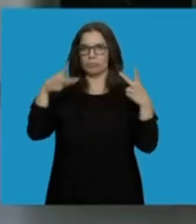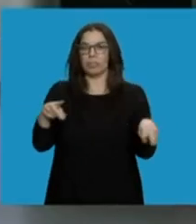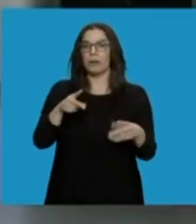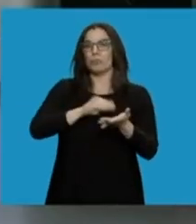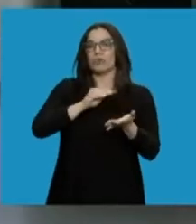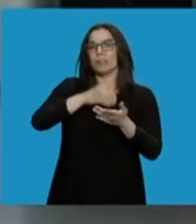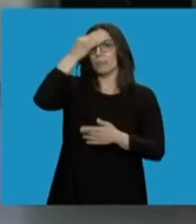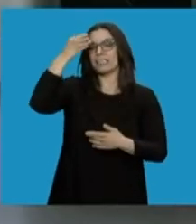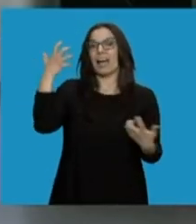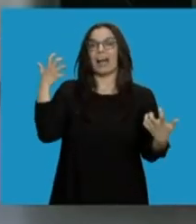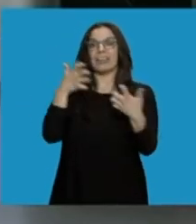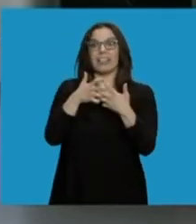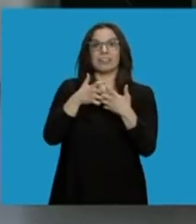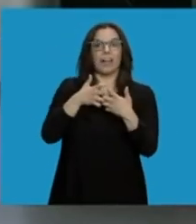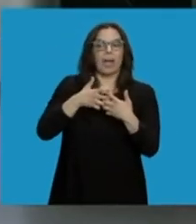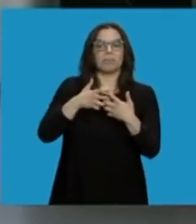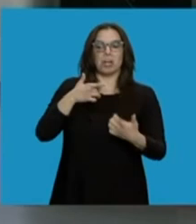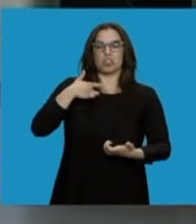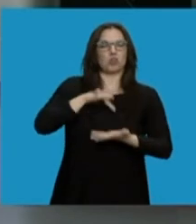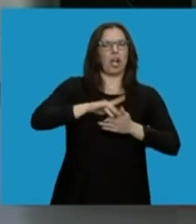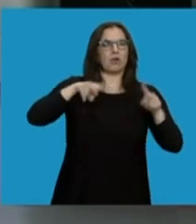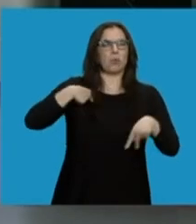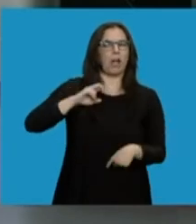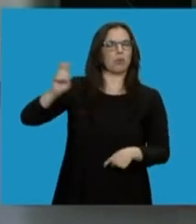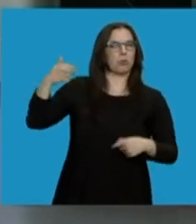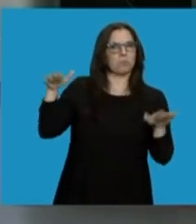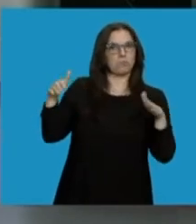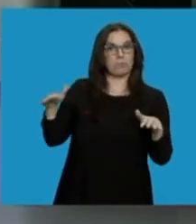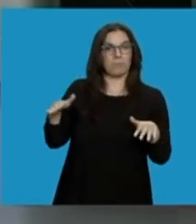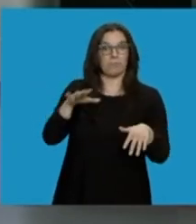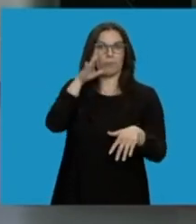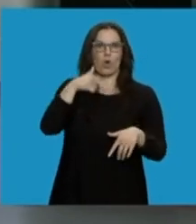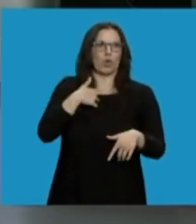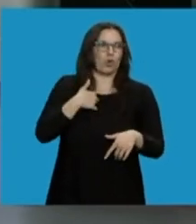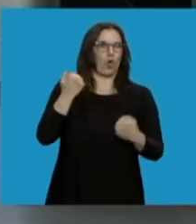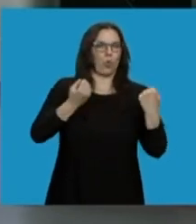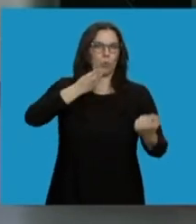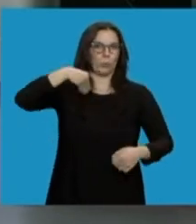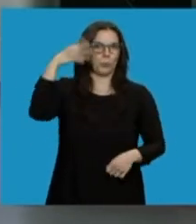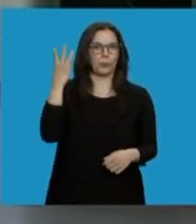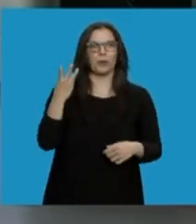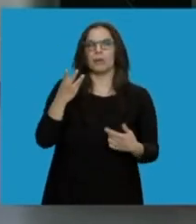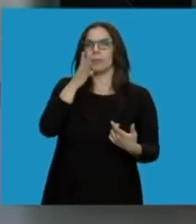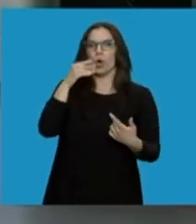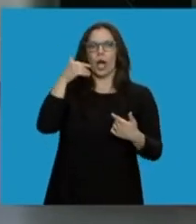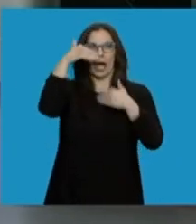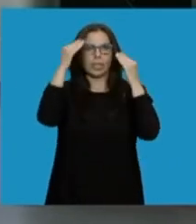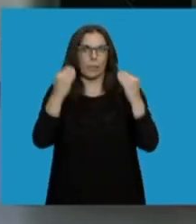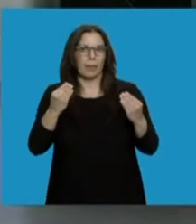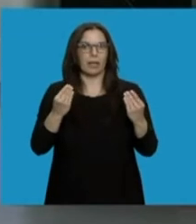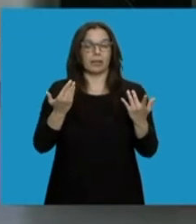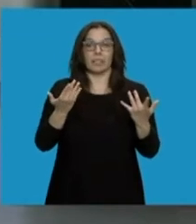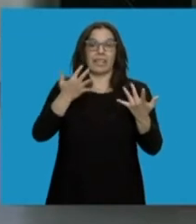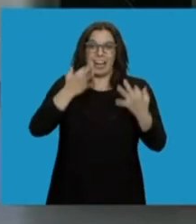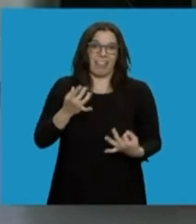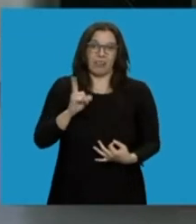idea de que los accidentes de tráfico es algo que siempre le pasa a otro, que a ellos nunca le pasa, porque ellos son mucho mejores conductores, siempre prestan más atención, y la verdad